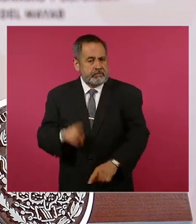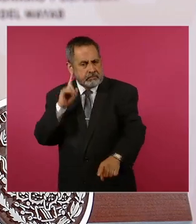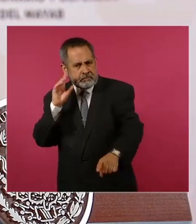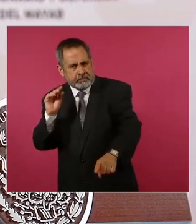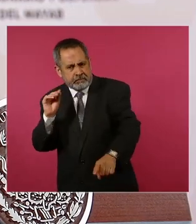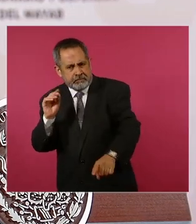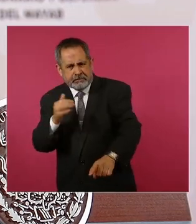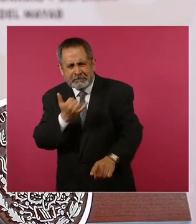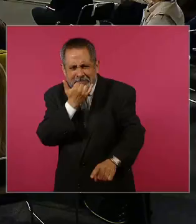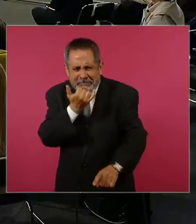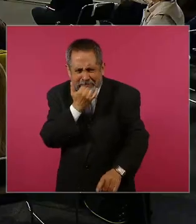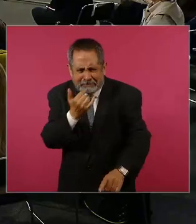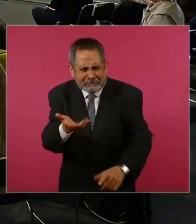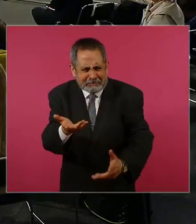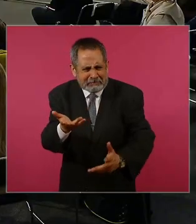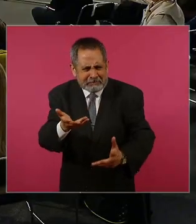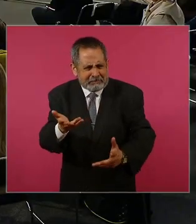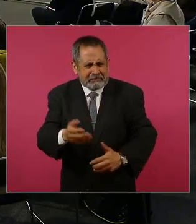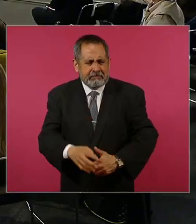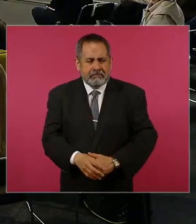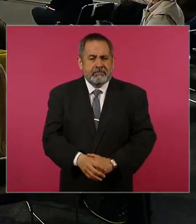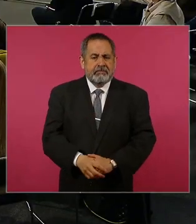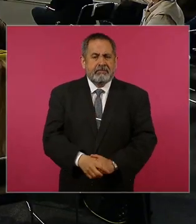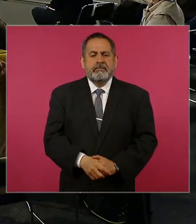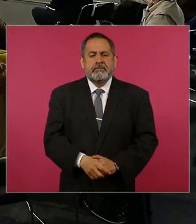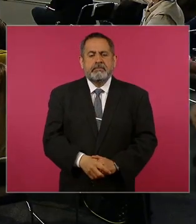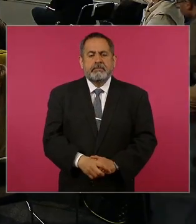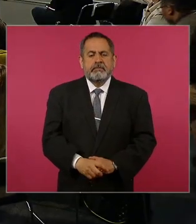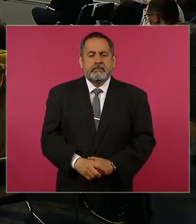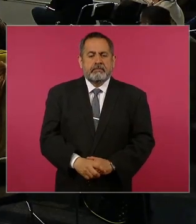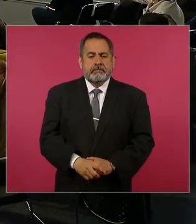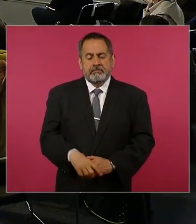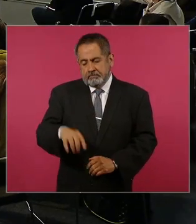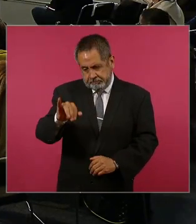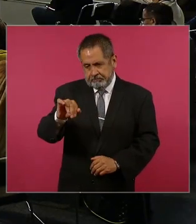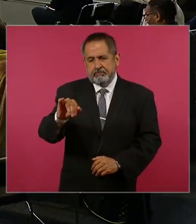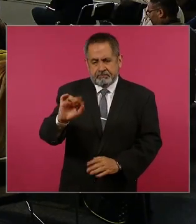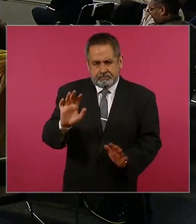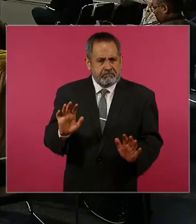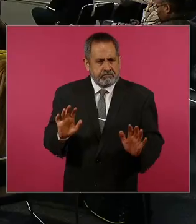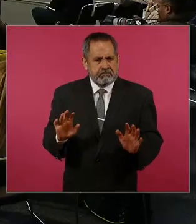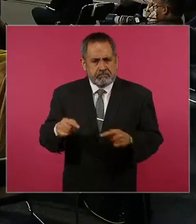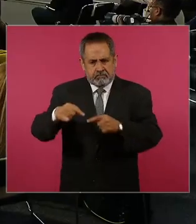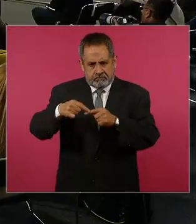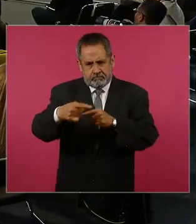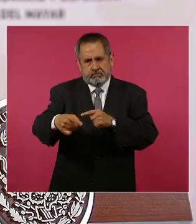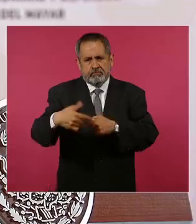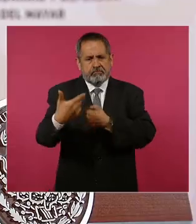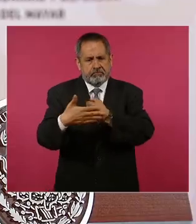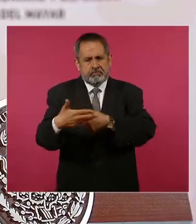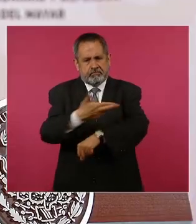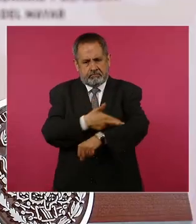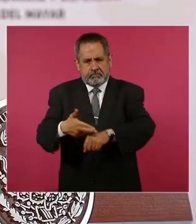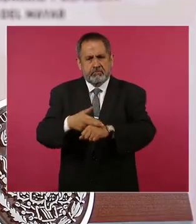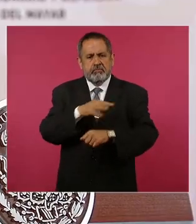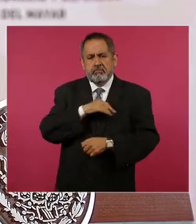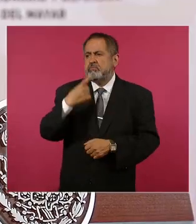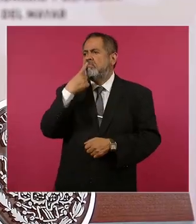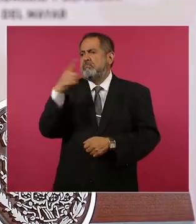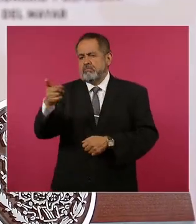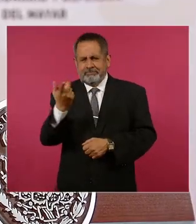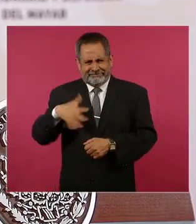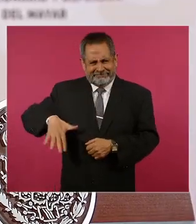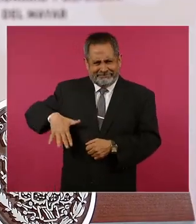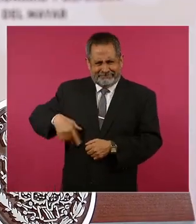¿Mande? Morena anunció que va a impugnar la elección en Jalisco. Sí, es que vienen los procesos, lo acabo de